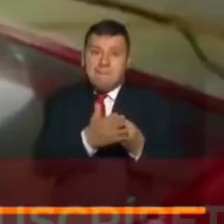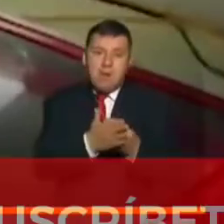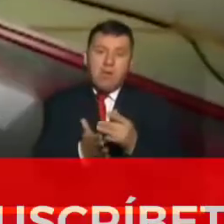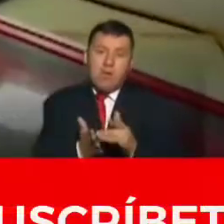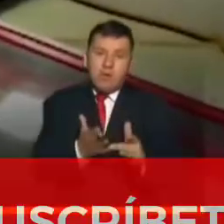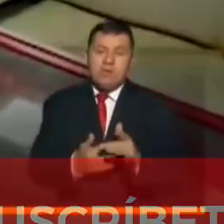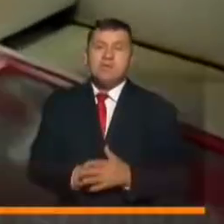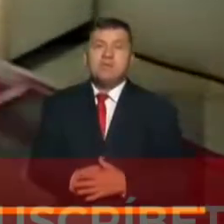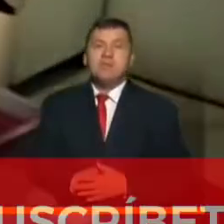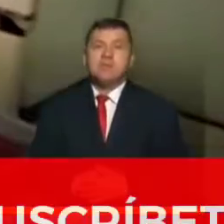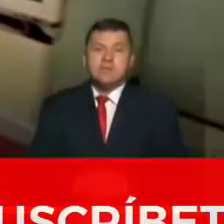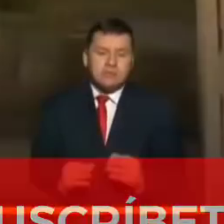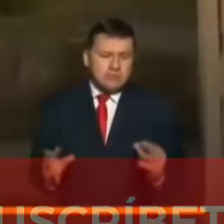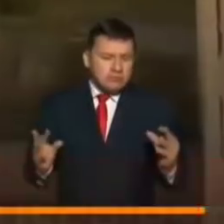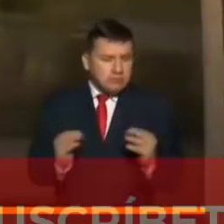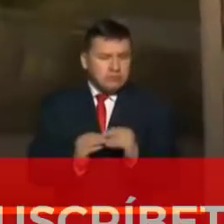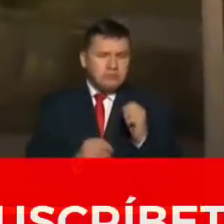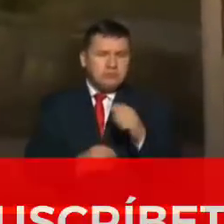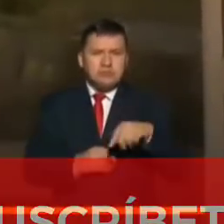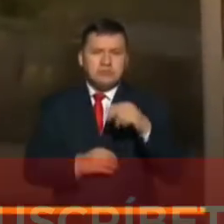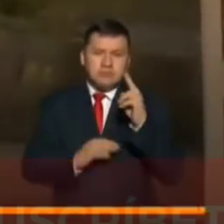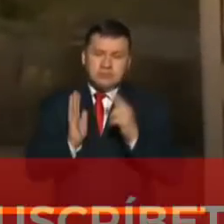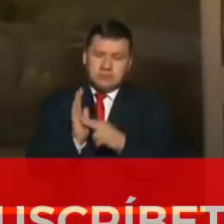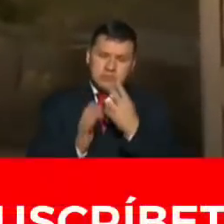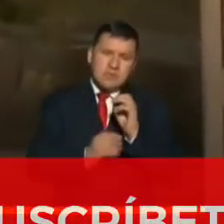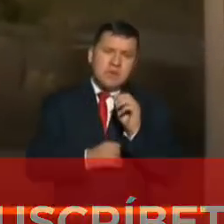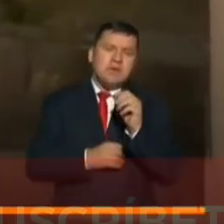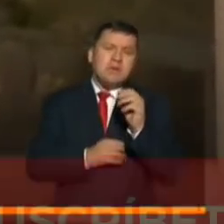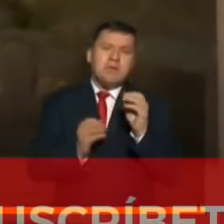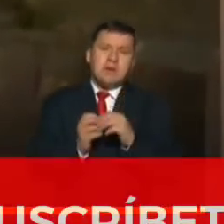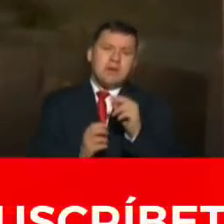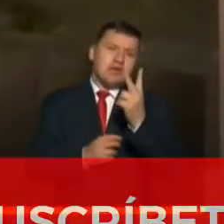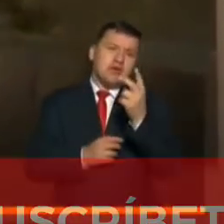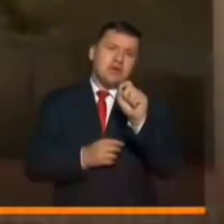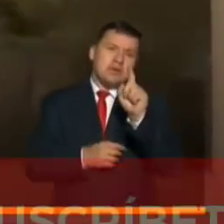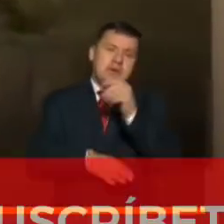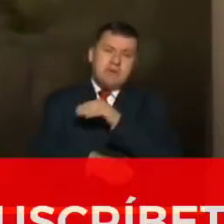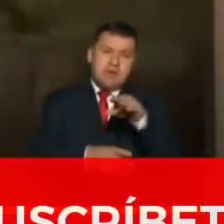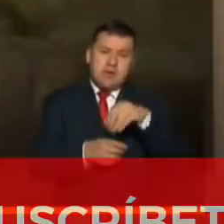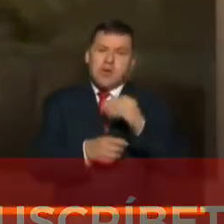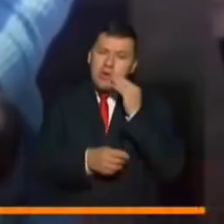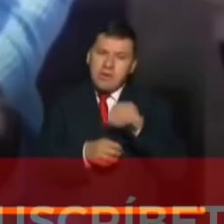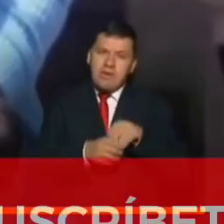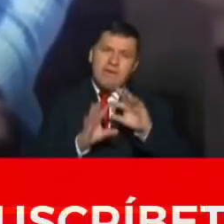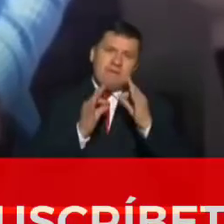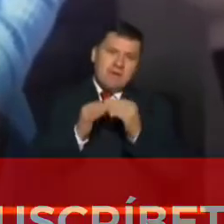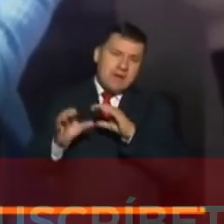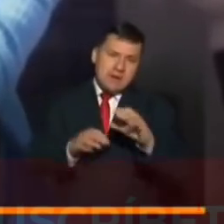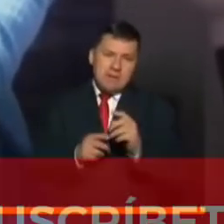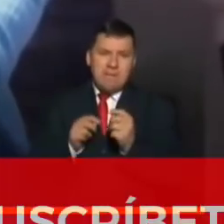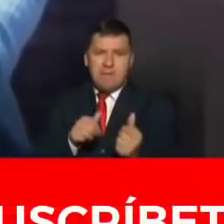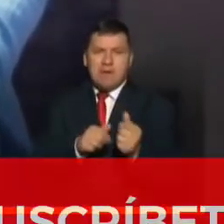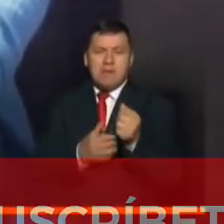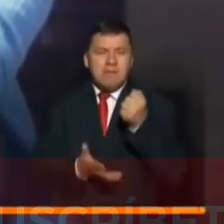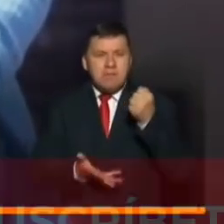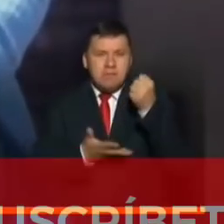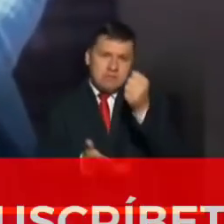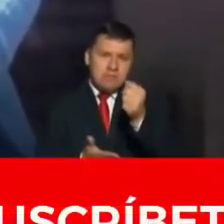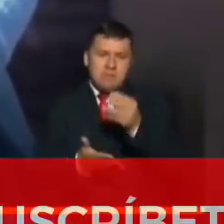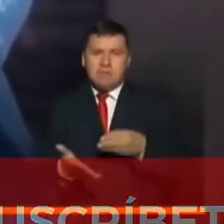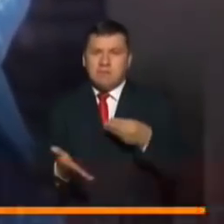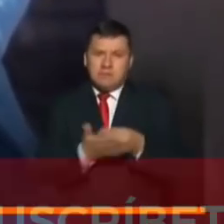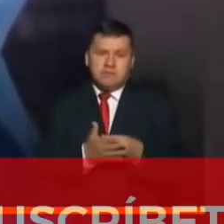ordinarios. En total se beneficiaron en 2020 más de 2,6 millones de hogares con familias en acción y la inversión para los